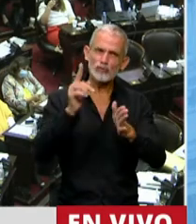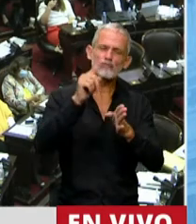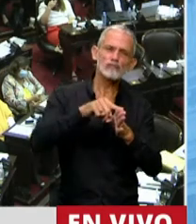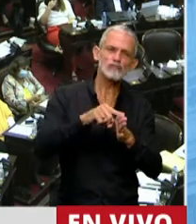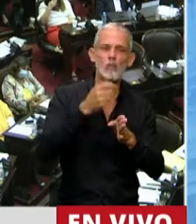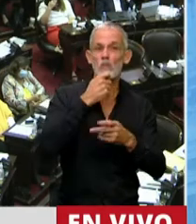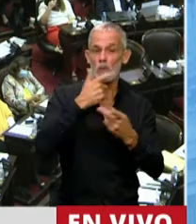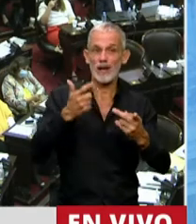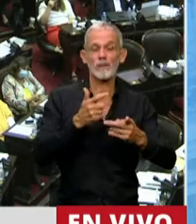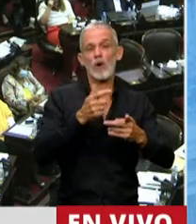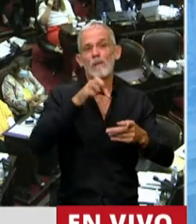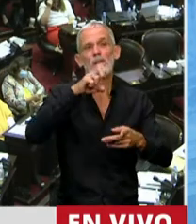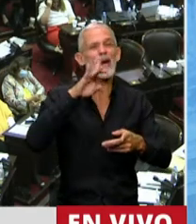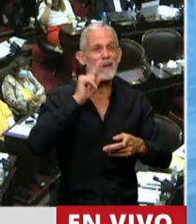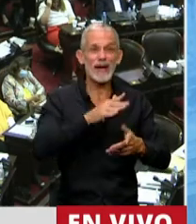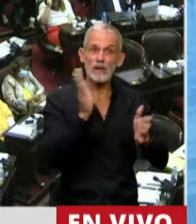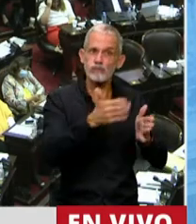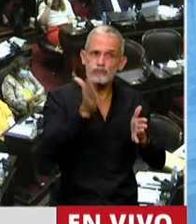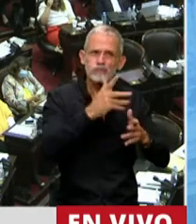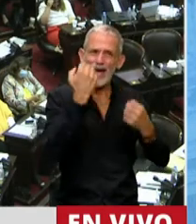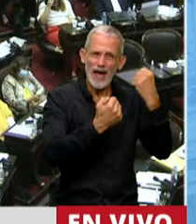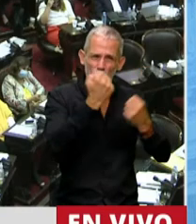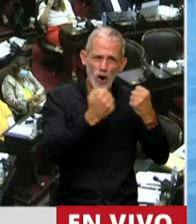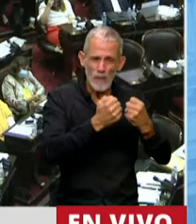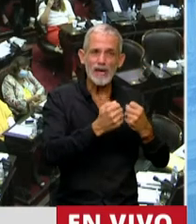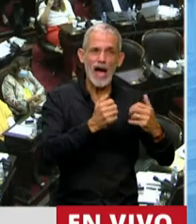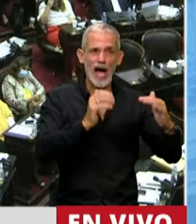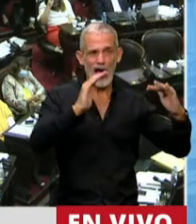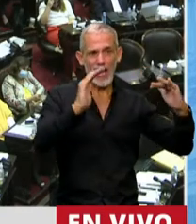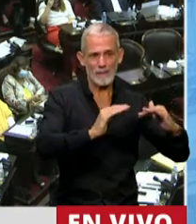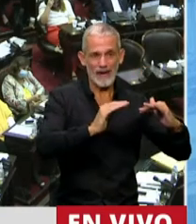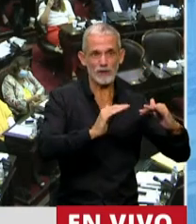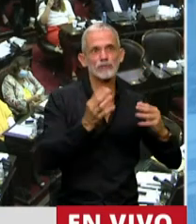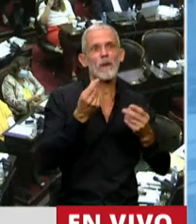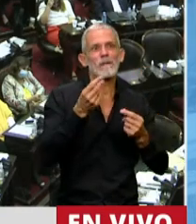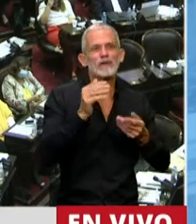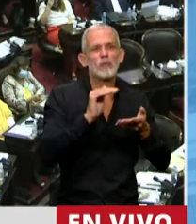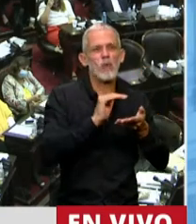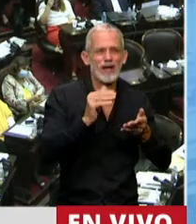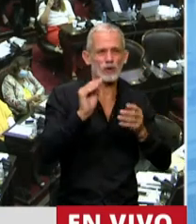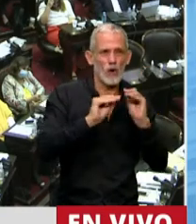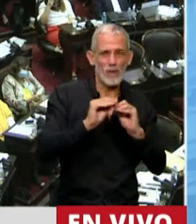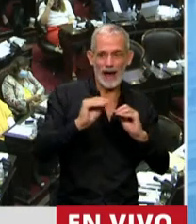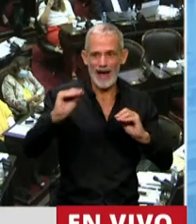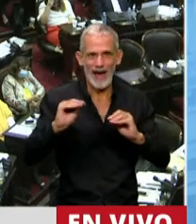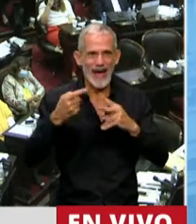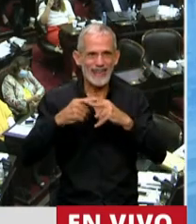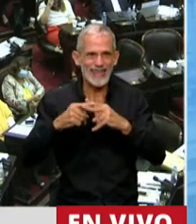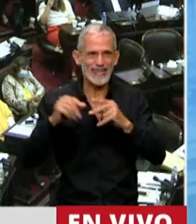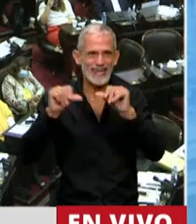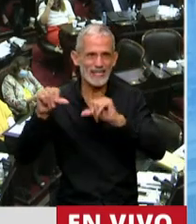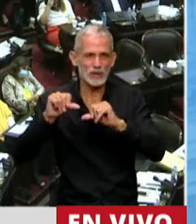en el caso que el Producto Bruto Interno sea menor de lo esperado, el presupuesto para ciencia y tecnología no puede ser